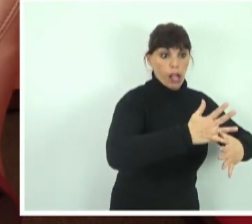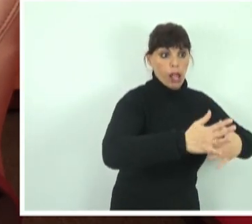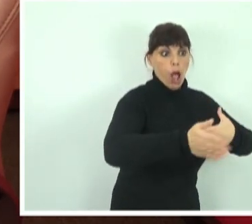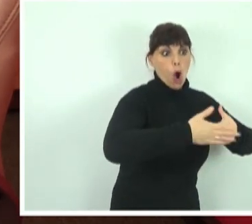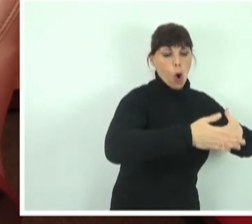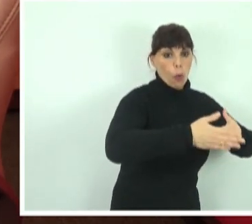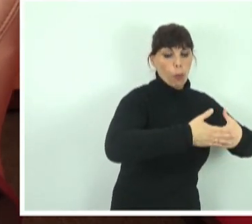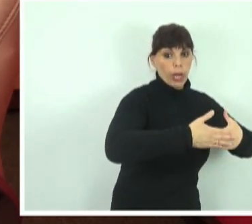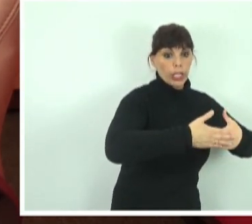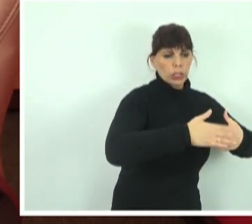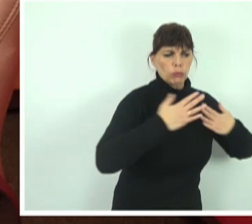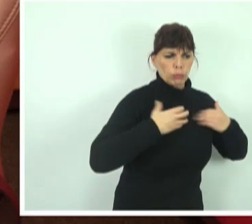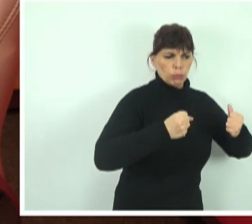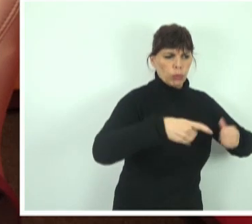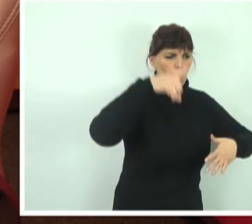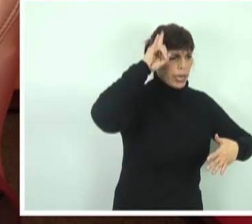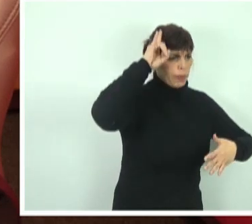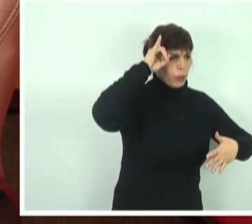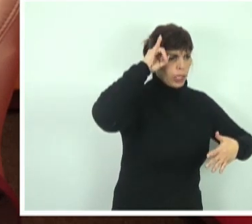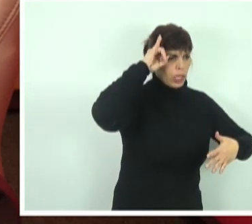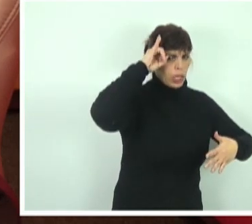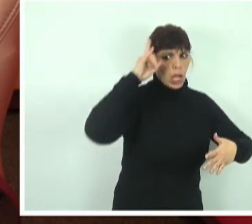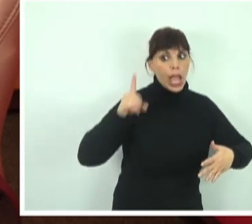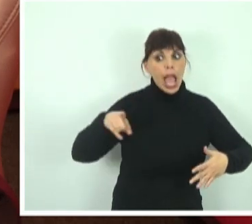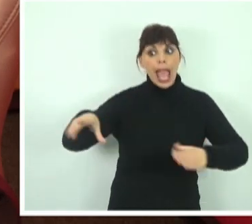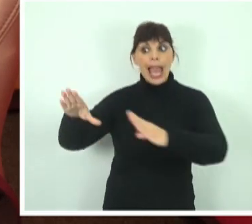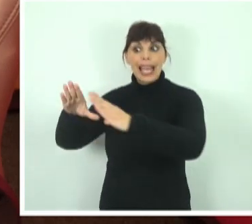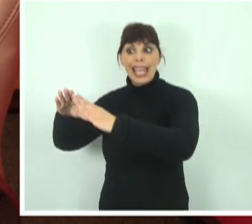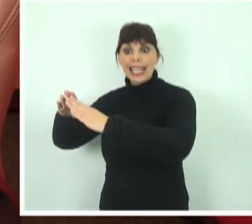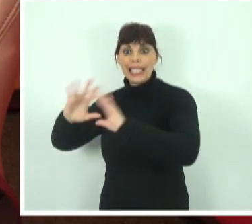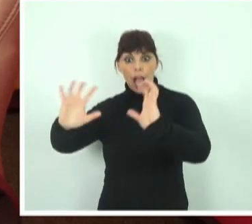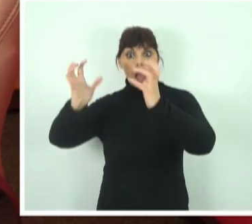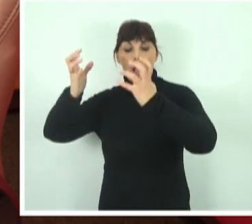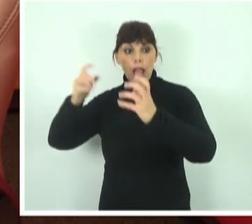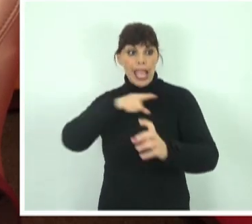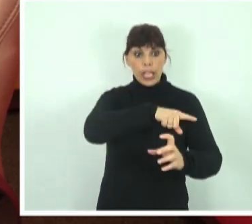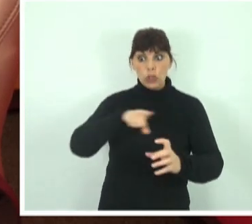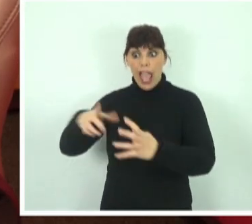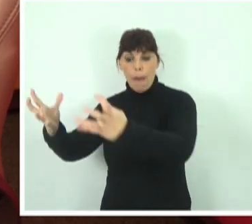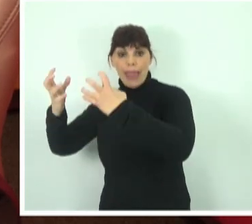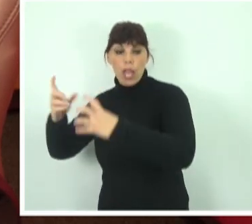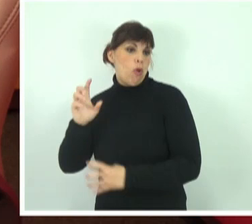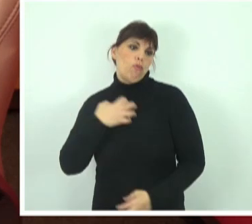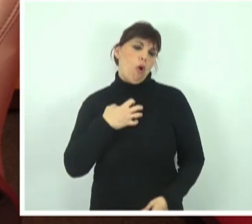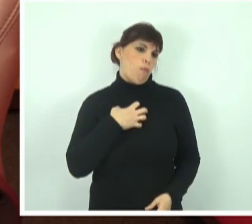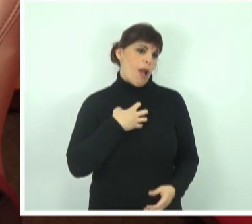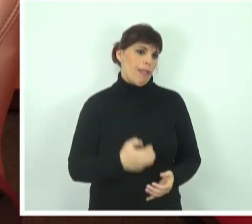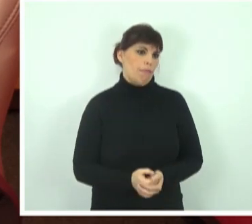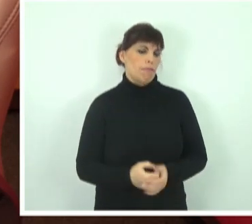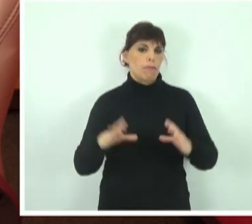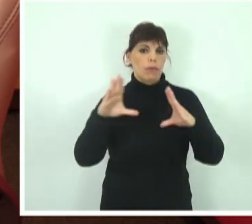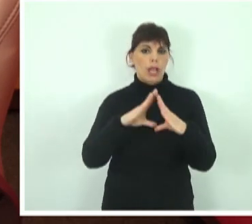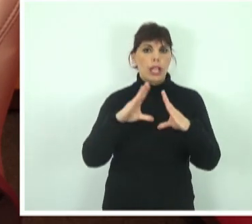poder demoníaco que fuera, no pueden prevalecer contra ella. La iglesia es muy